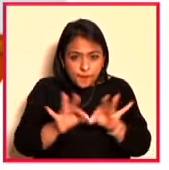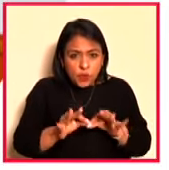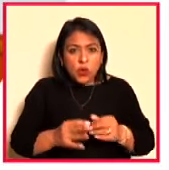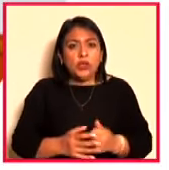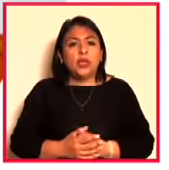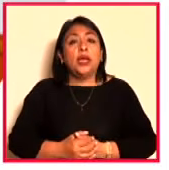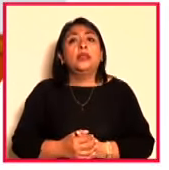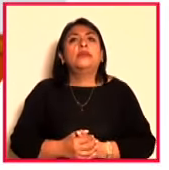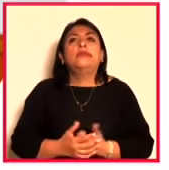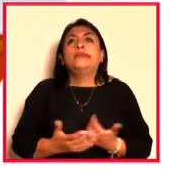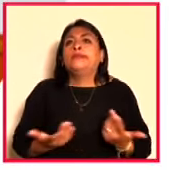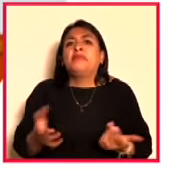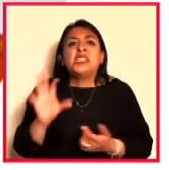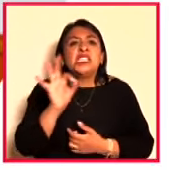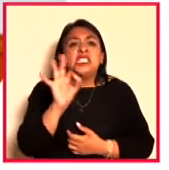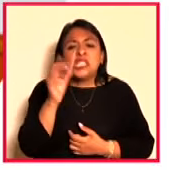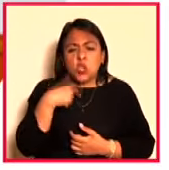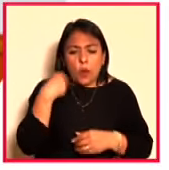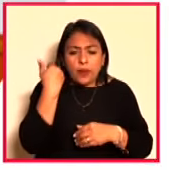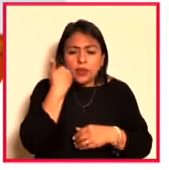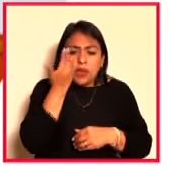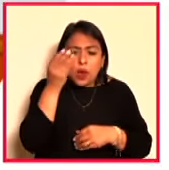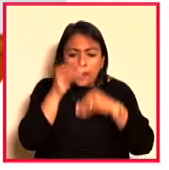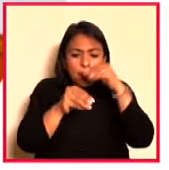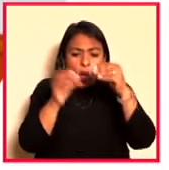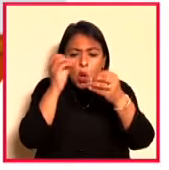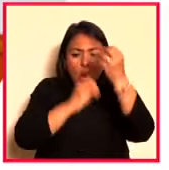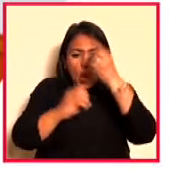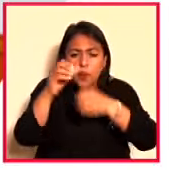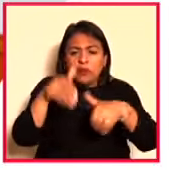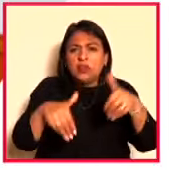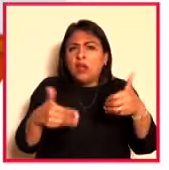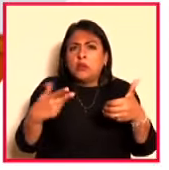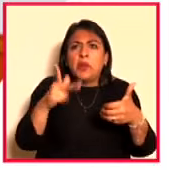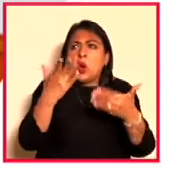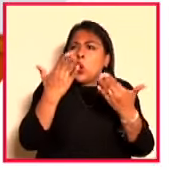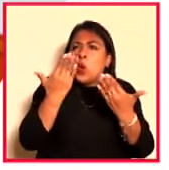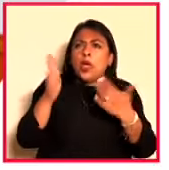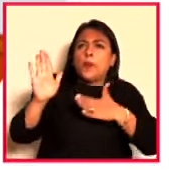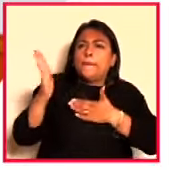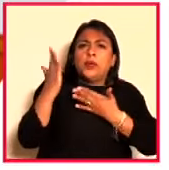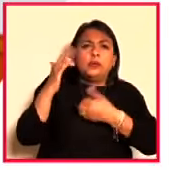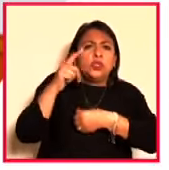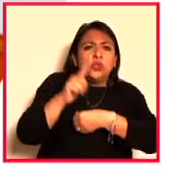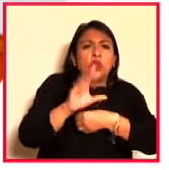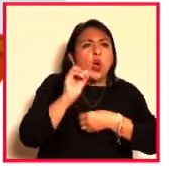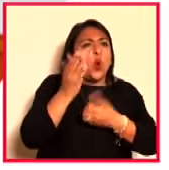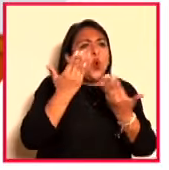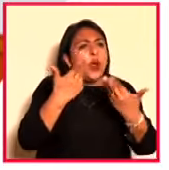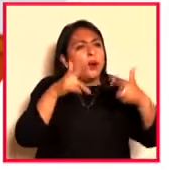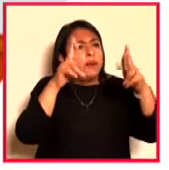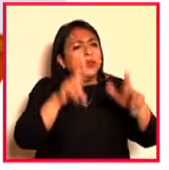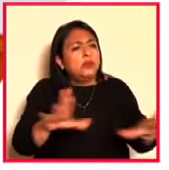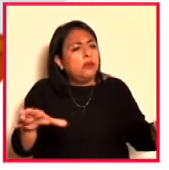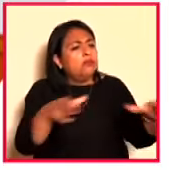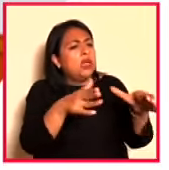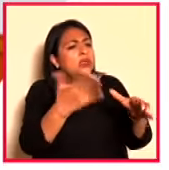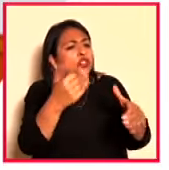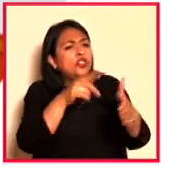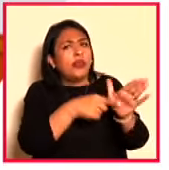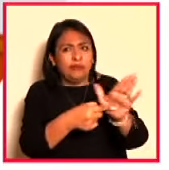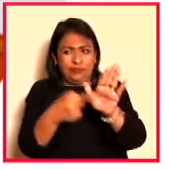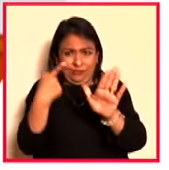¿De qué sirve montar una obra de teatro si no tiene un compromiso social? Si no representa a una parte de la sociedad. El teatro es eso,